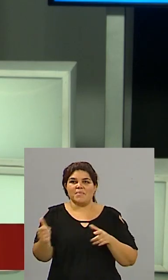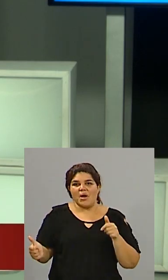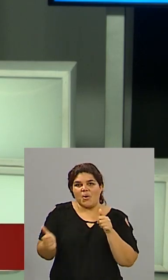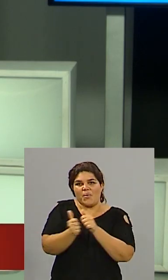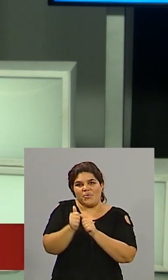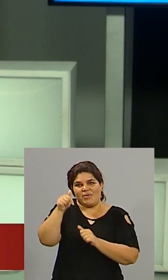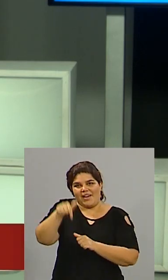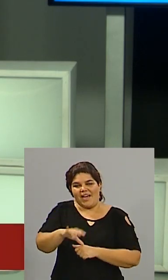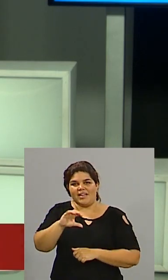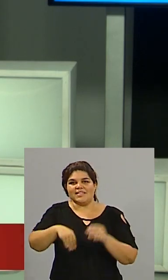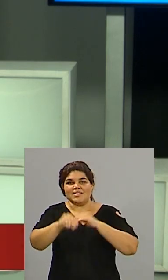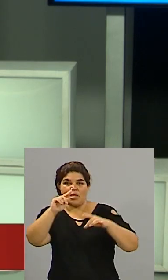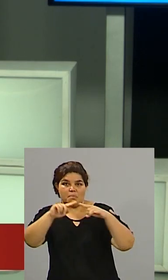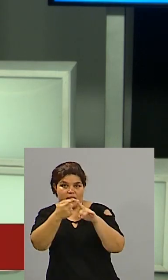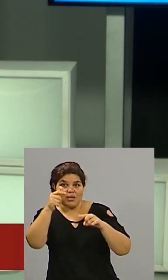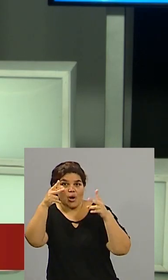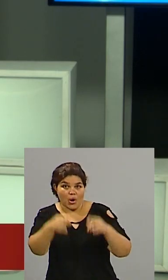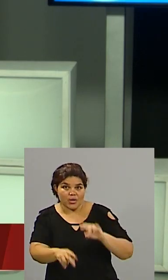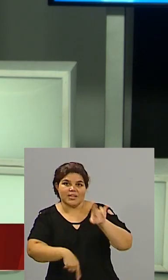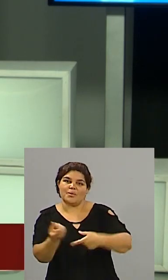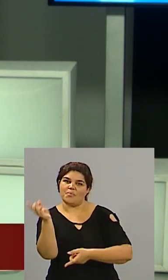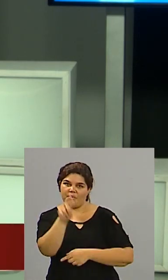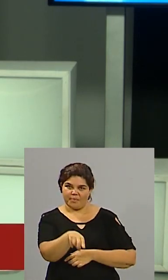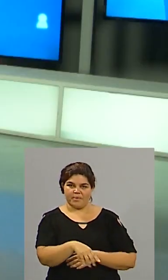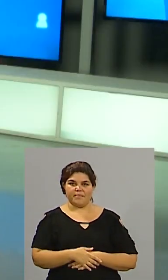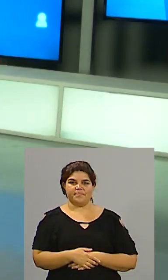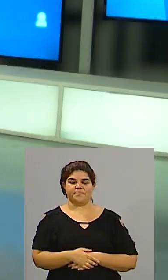acompañándonos en Chat Político. Nos vamos a la pausa, enseguida regresamos.